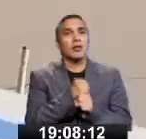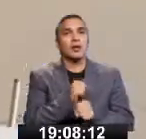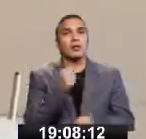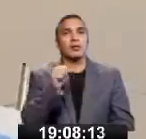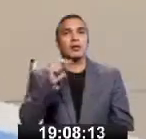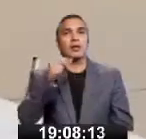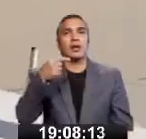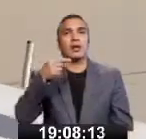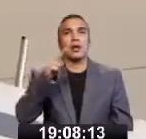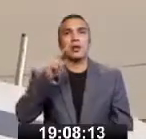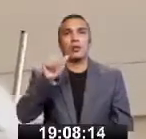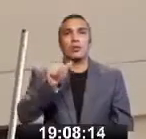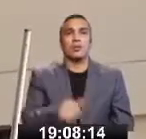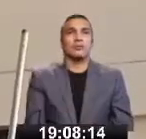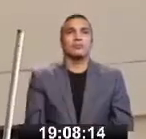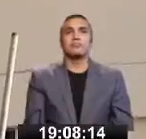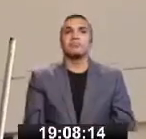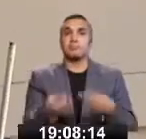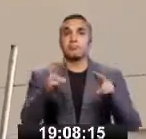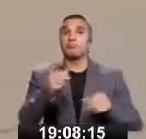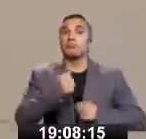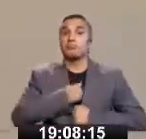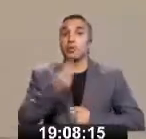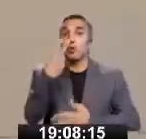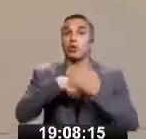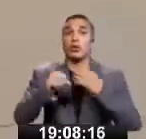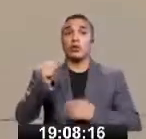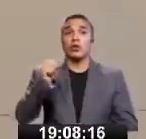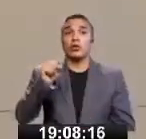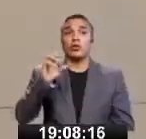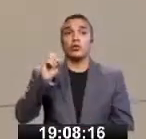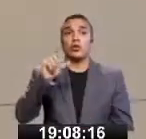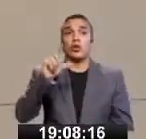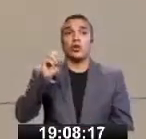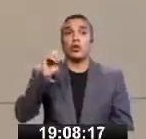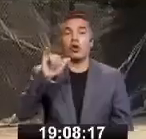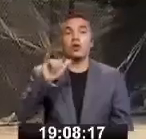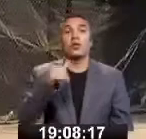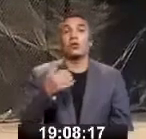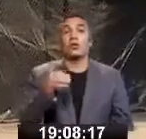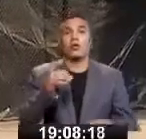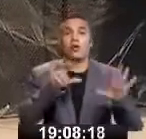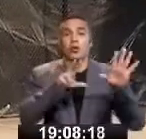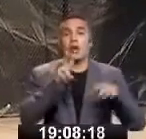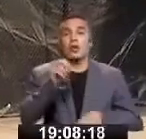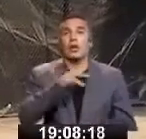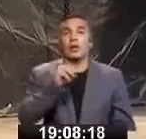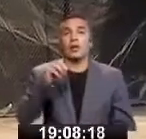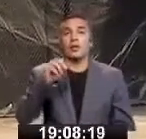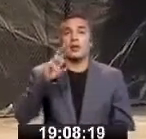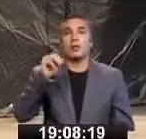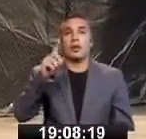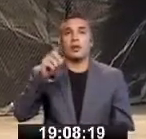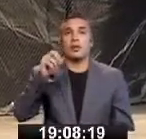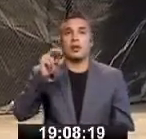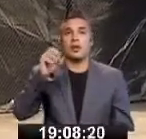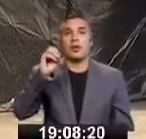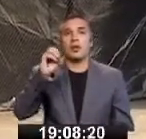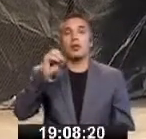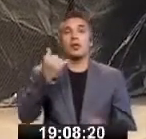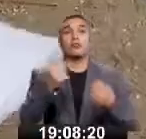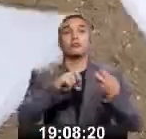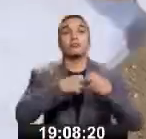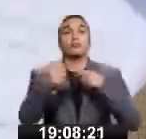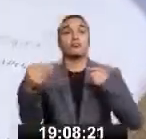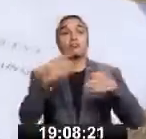Senagua. Mainato Yunda también es propietaria del Hotel Soloy, situado en La Octava y Maldonado. Actualmente existe un conflicto legal